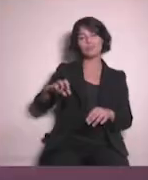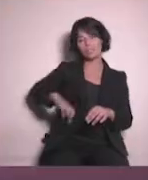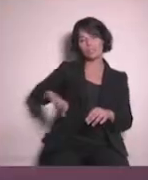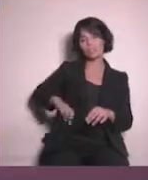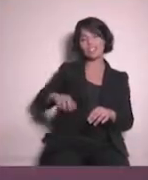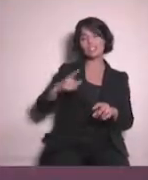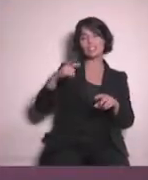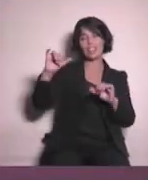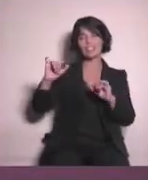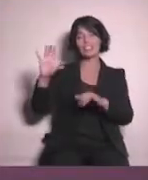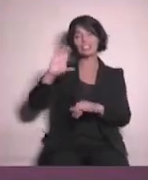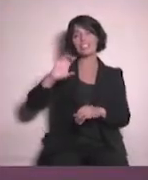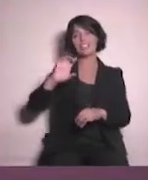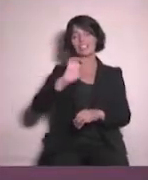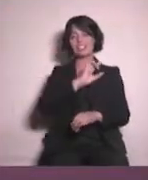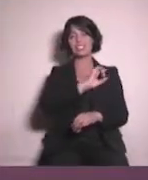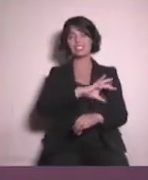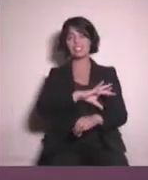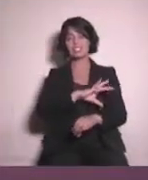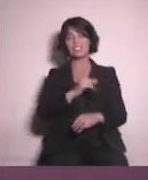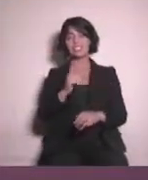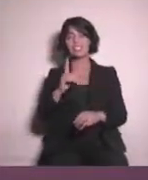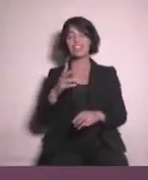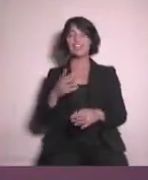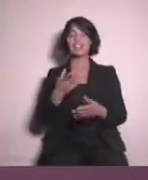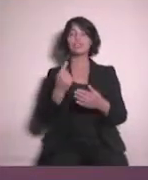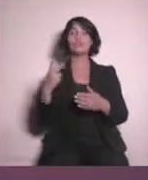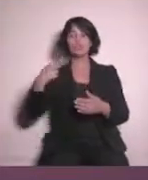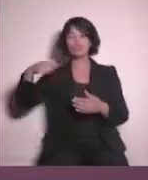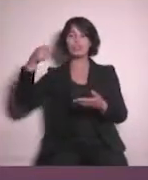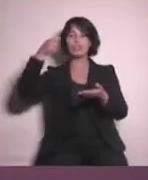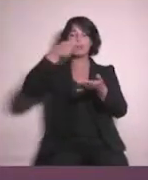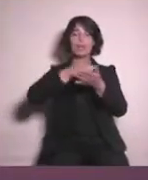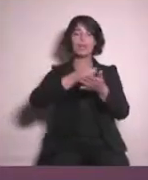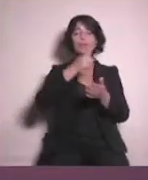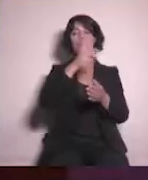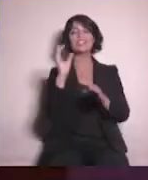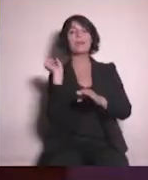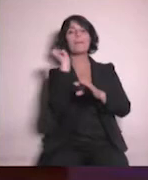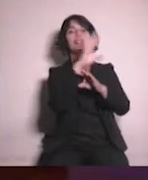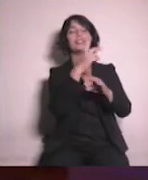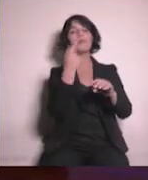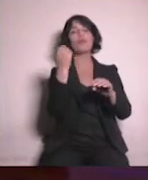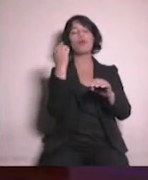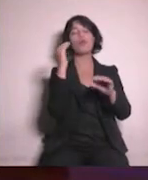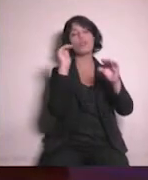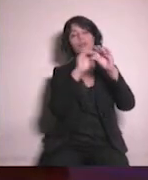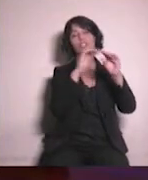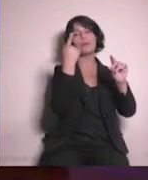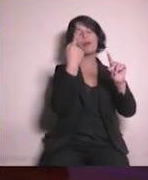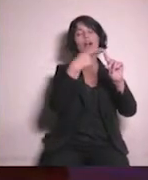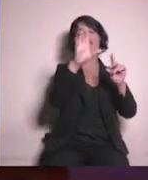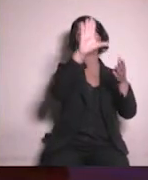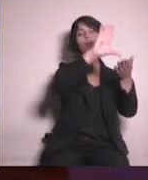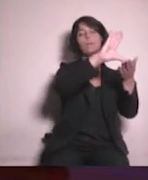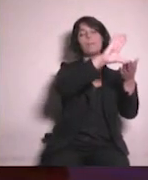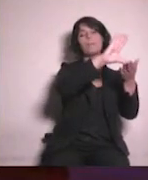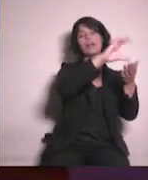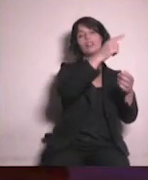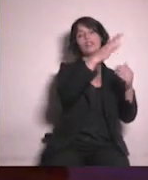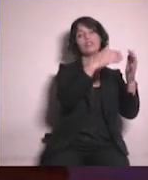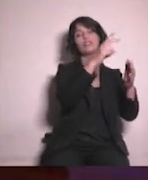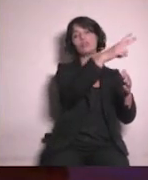Chile y recibir la pensión. Nosotros le pagamos la pensión y se la mandamos al país donde esté viviendo. Es una, como le digo,